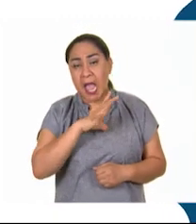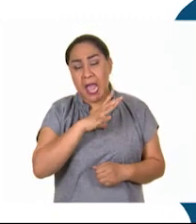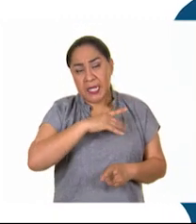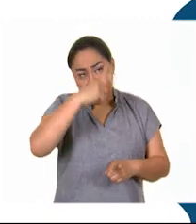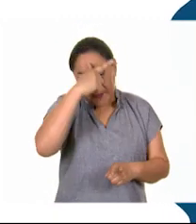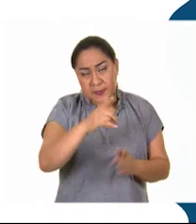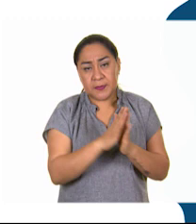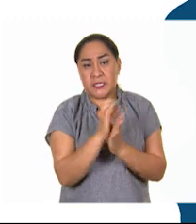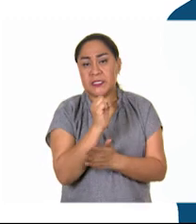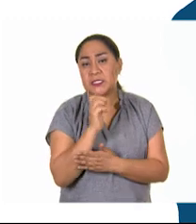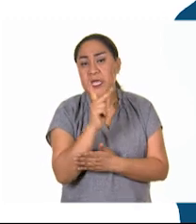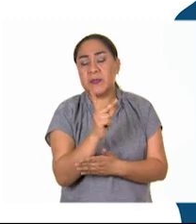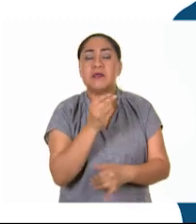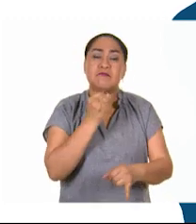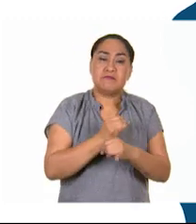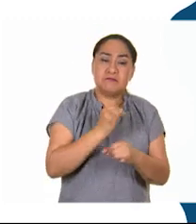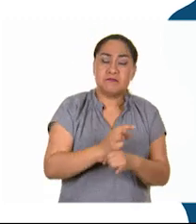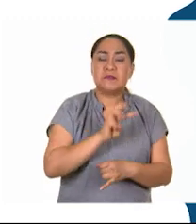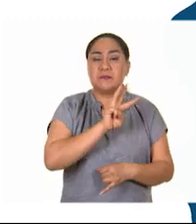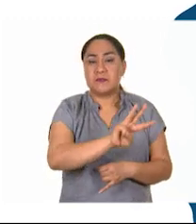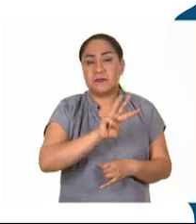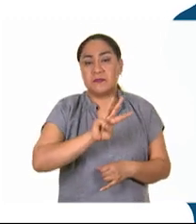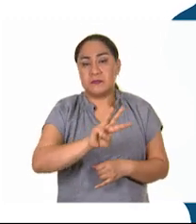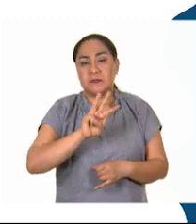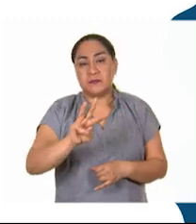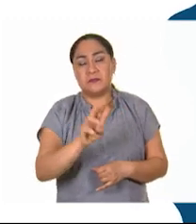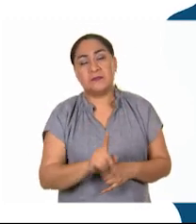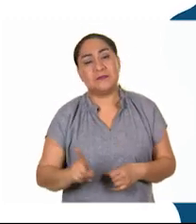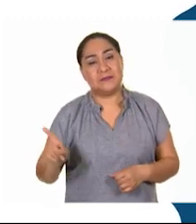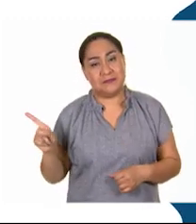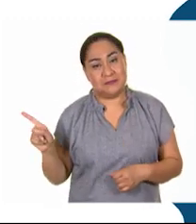los libros de texto en la página